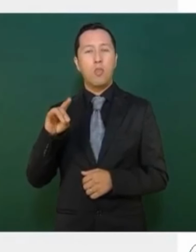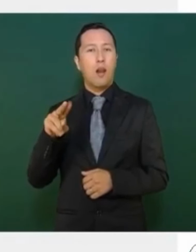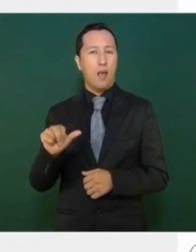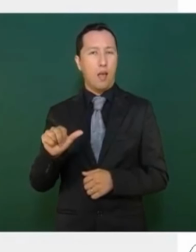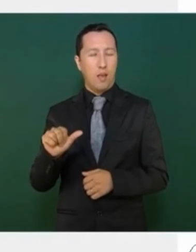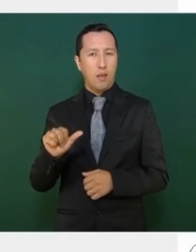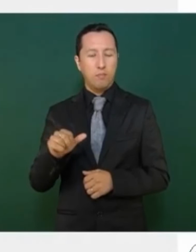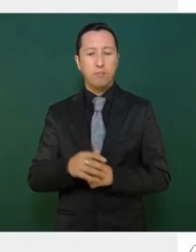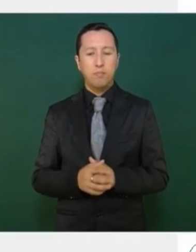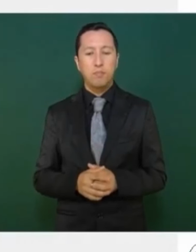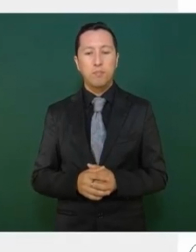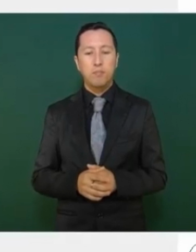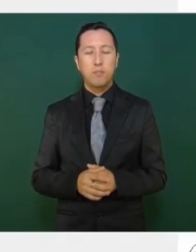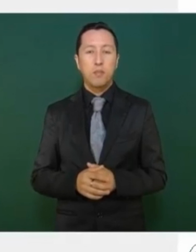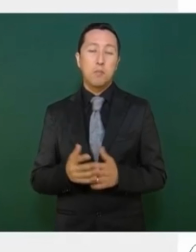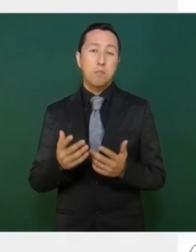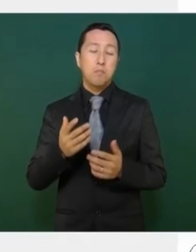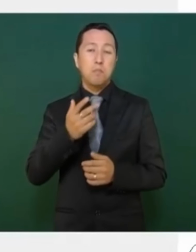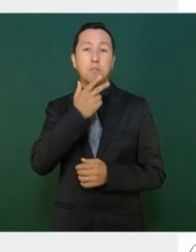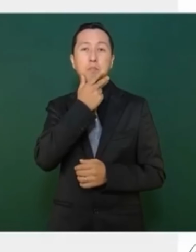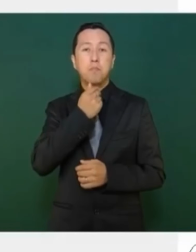Presidente Pedro Castillo está detenido.